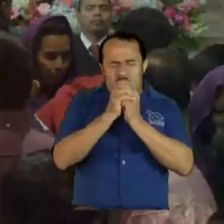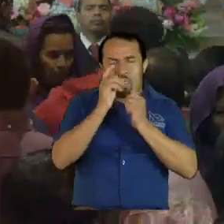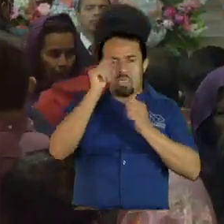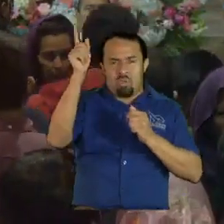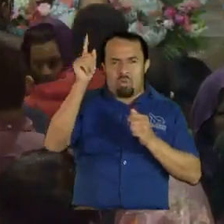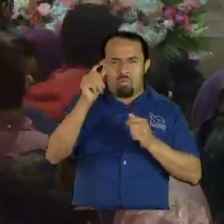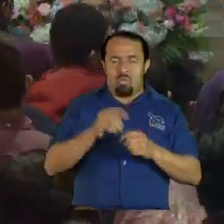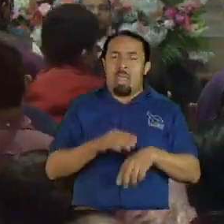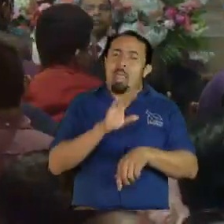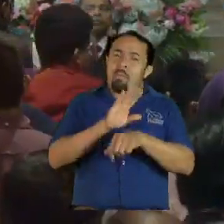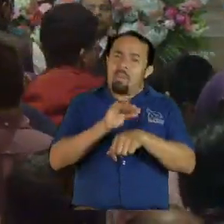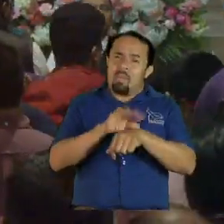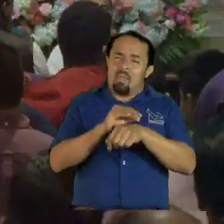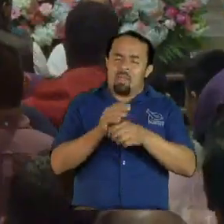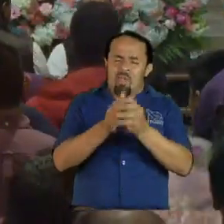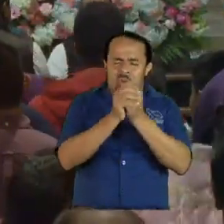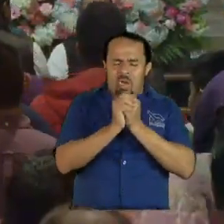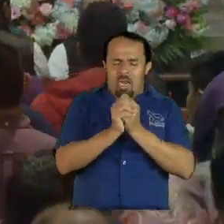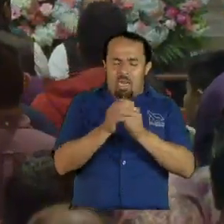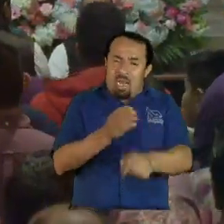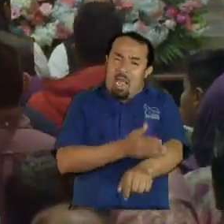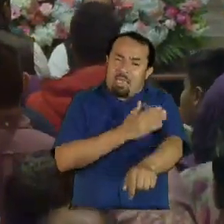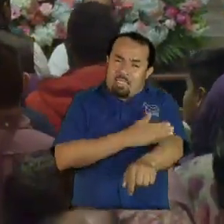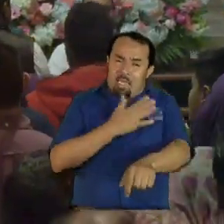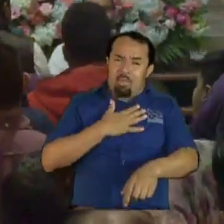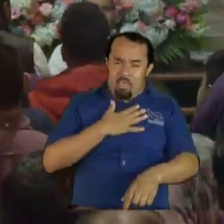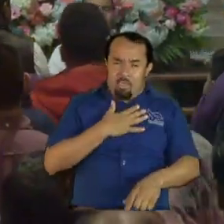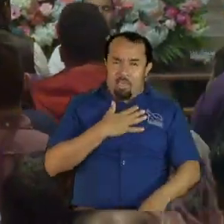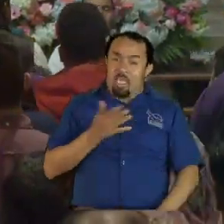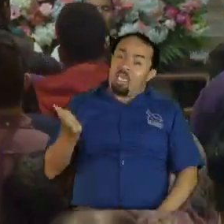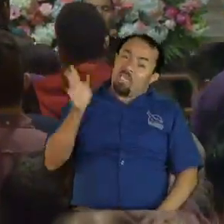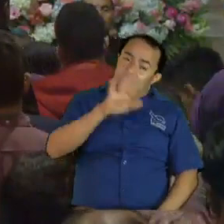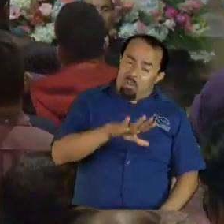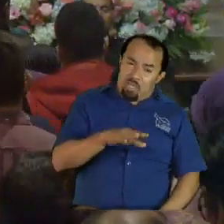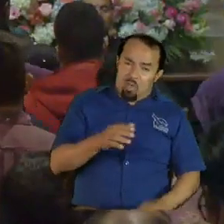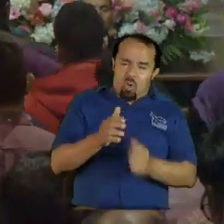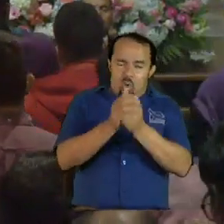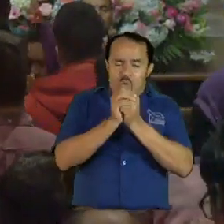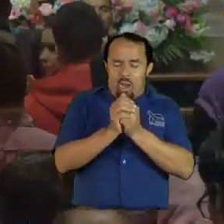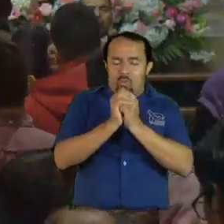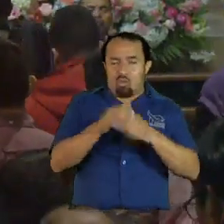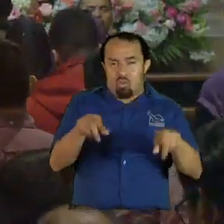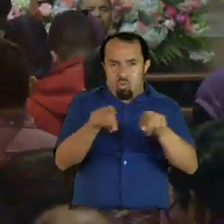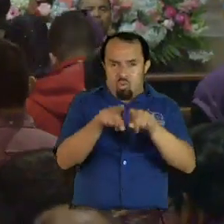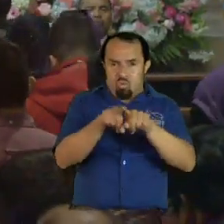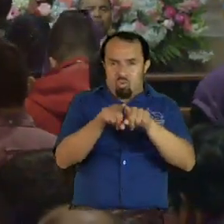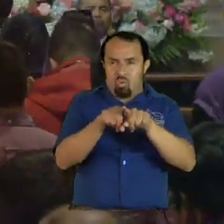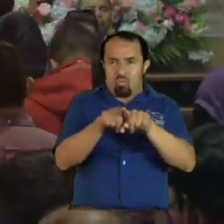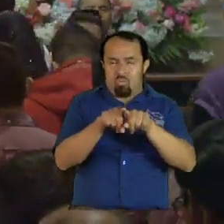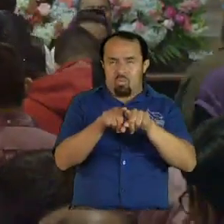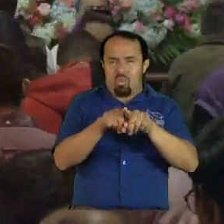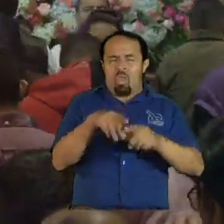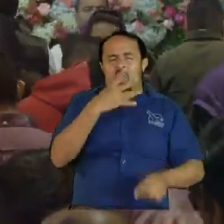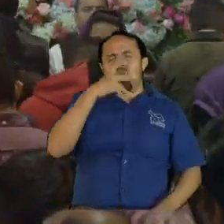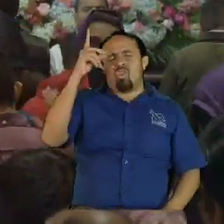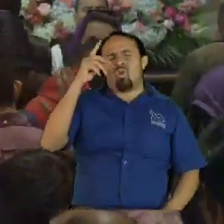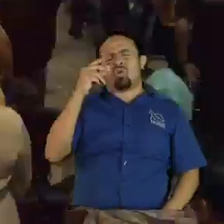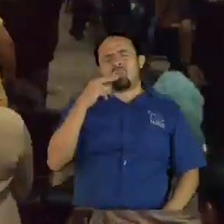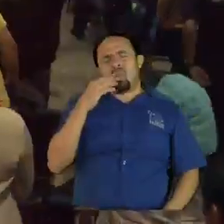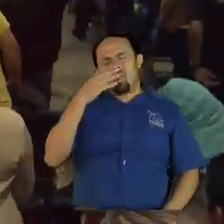Déjenme hacer una oración antes de que usted ore. Y después oramos juntos. Pero yo quiero suplicarle, Dios bendito,